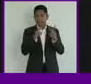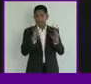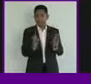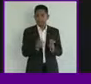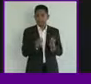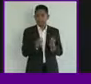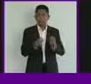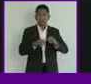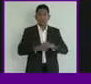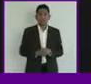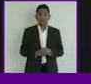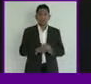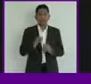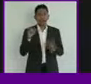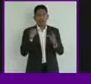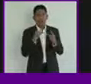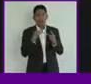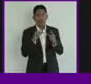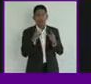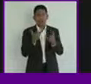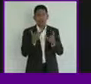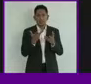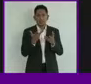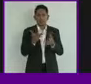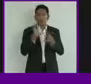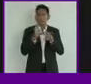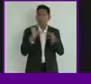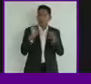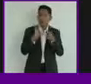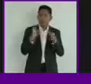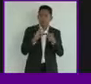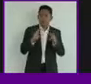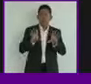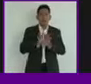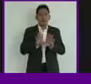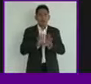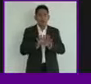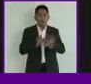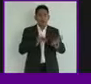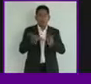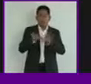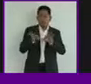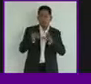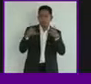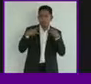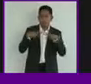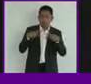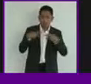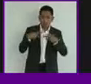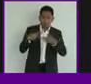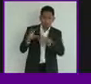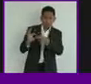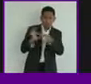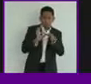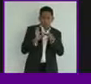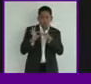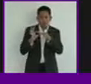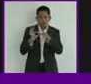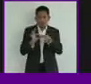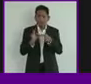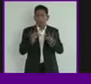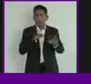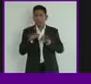democrática, se tomó por eje fundamental la participación colectiva para una sociedad libre. En democracia, claro. La acción que detona la